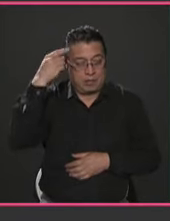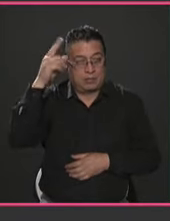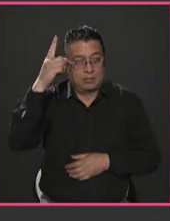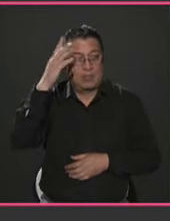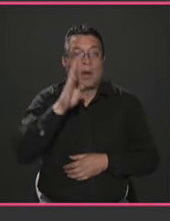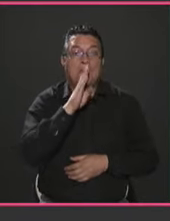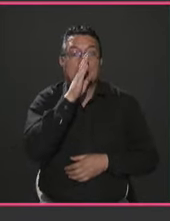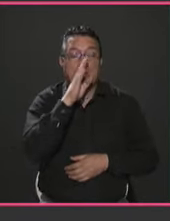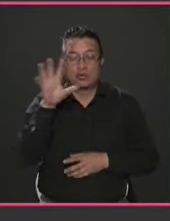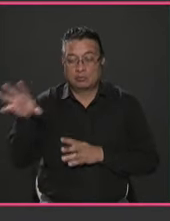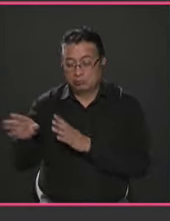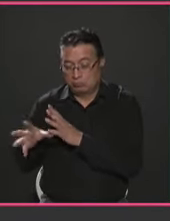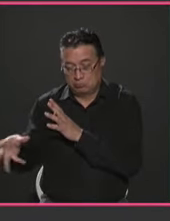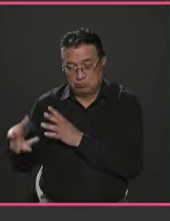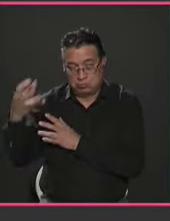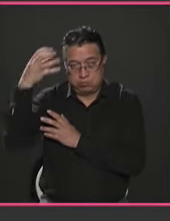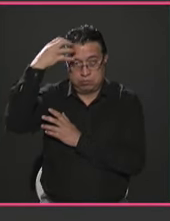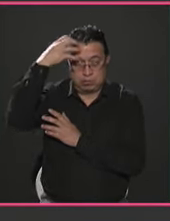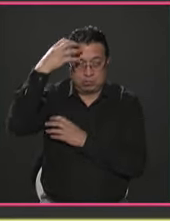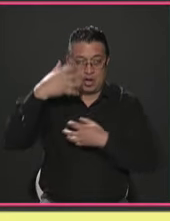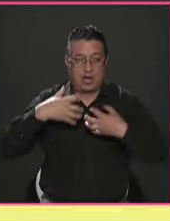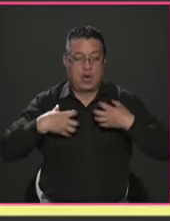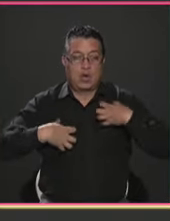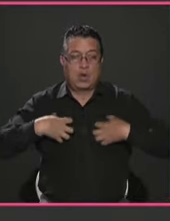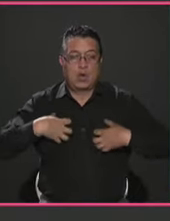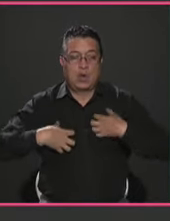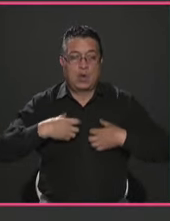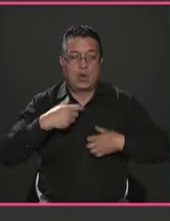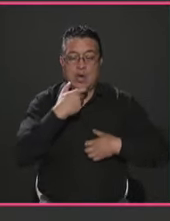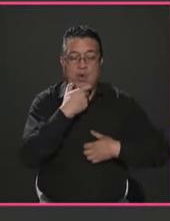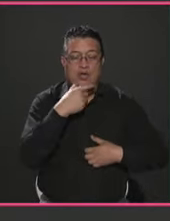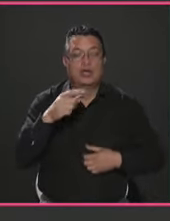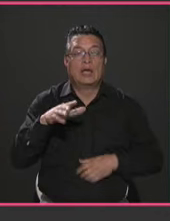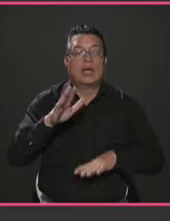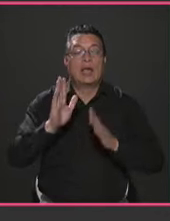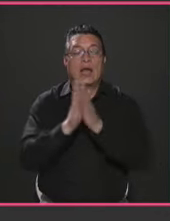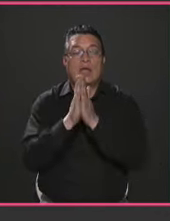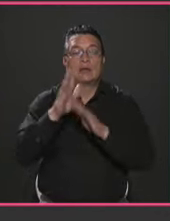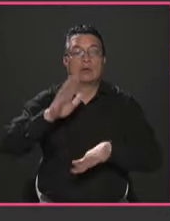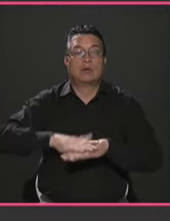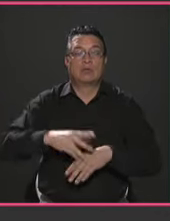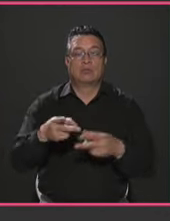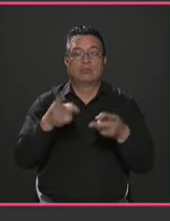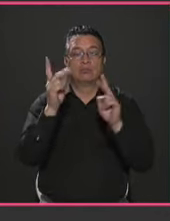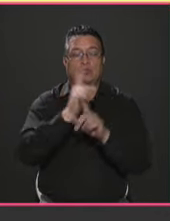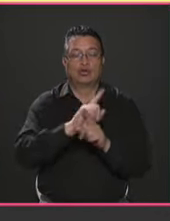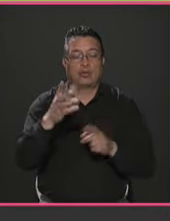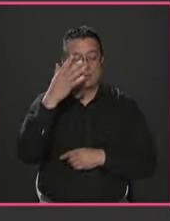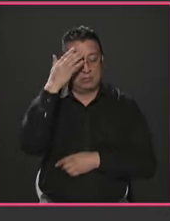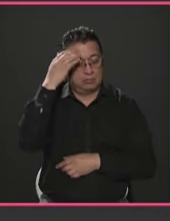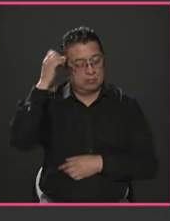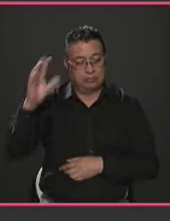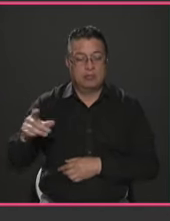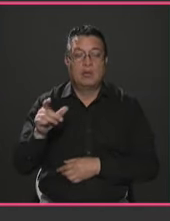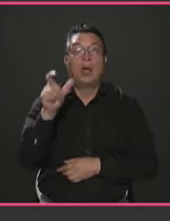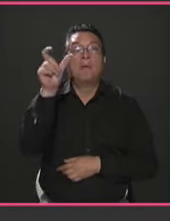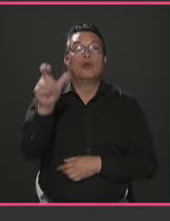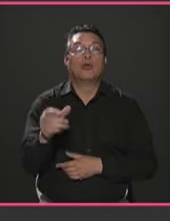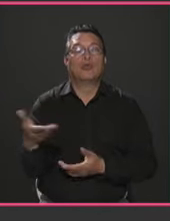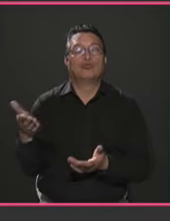de perro pero la iglesia no lo permitió y tuvieron que removerlo y esa persona